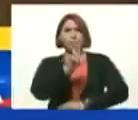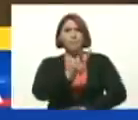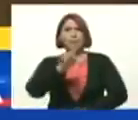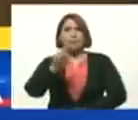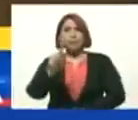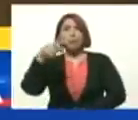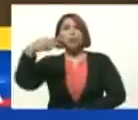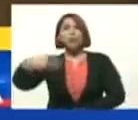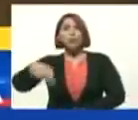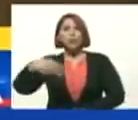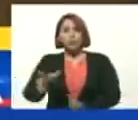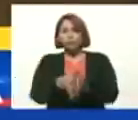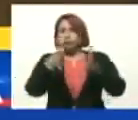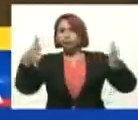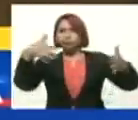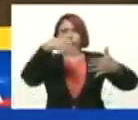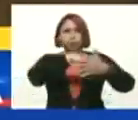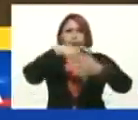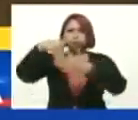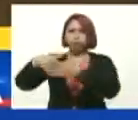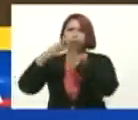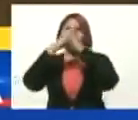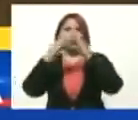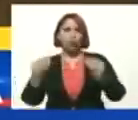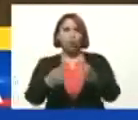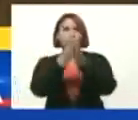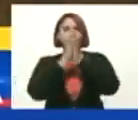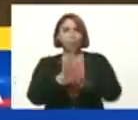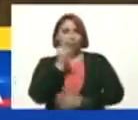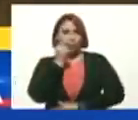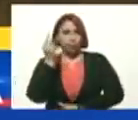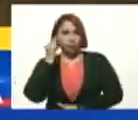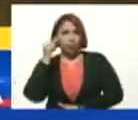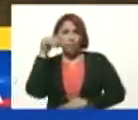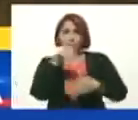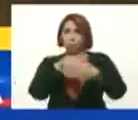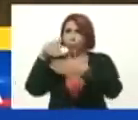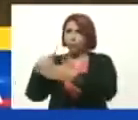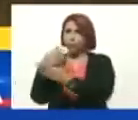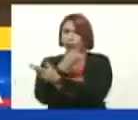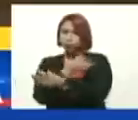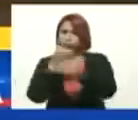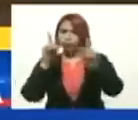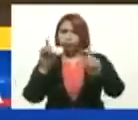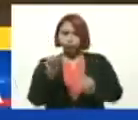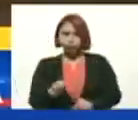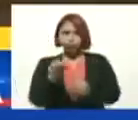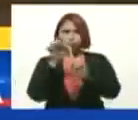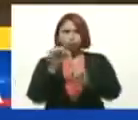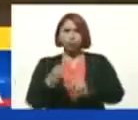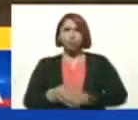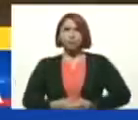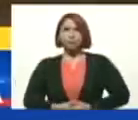noviembre, megaelecciones, todos y todas a votar democráticamente.